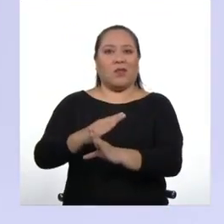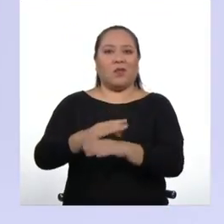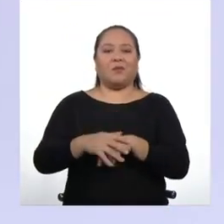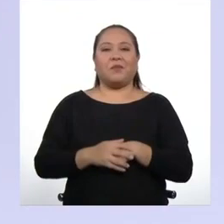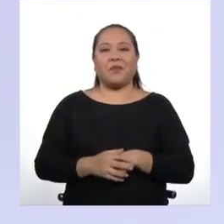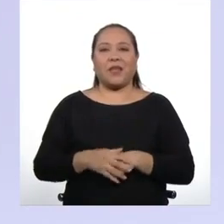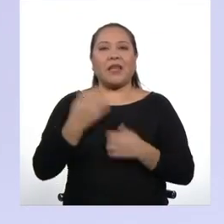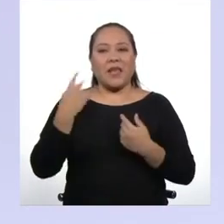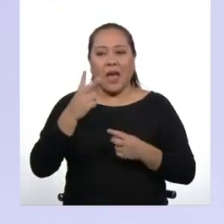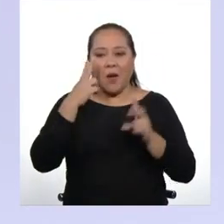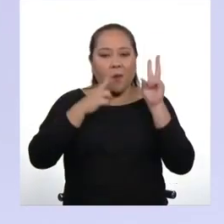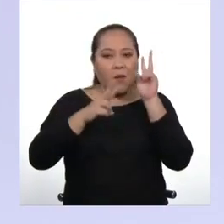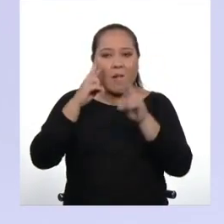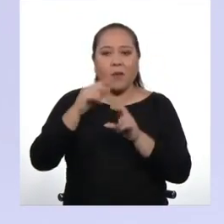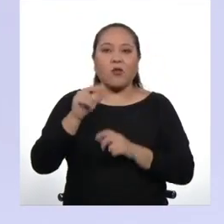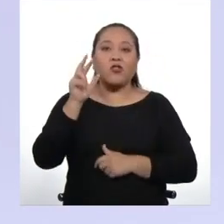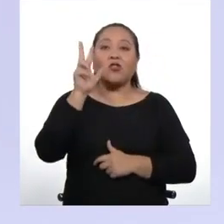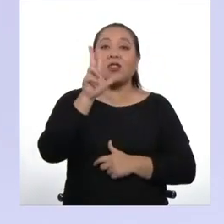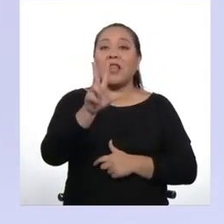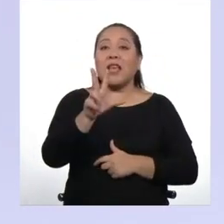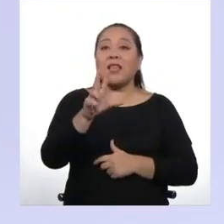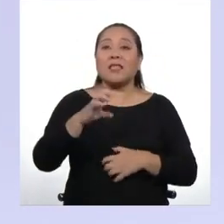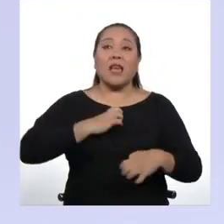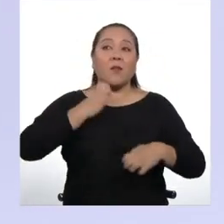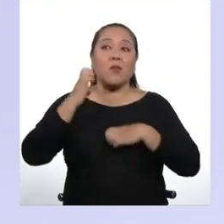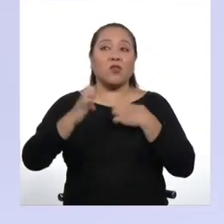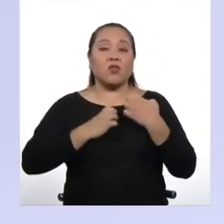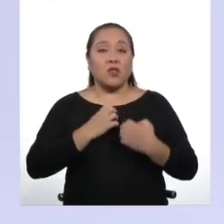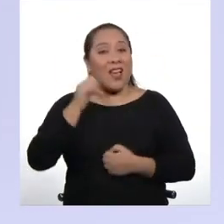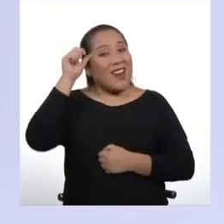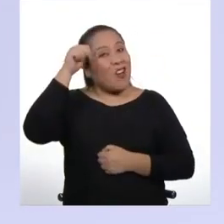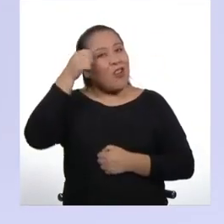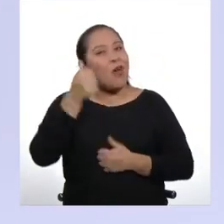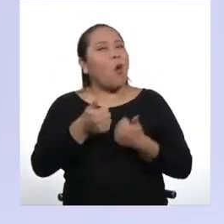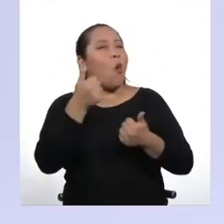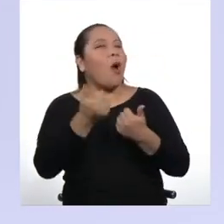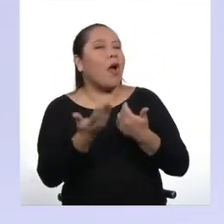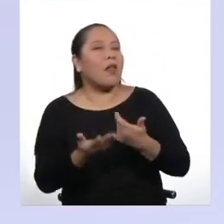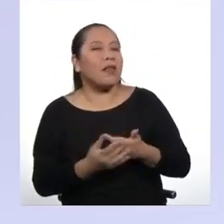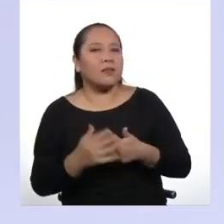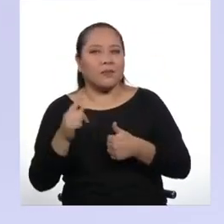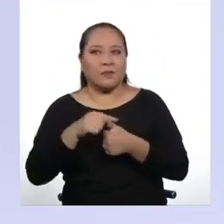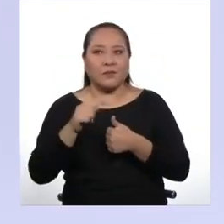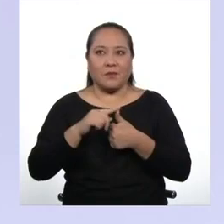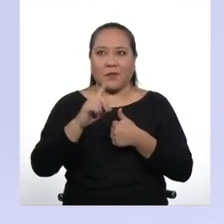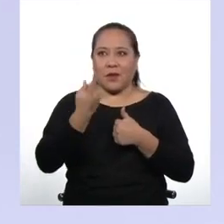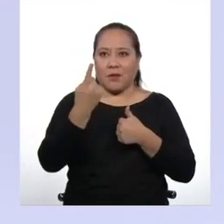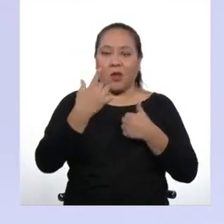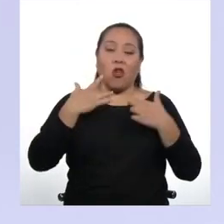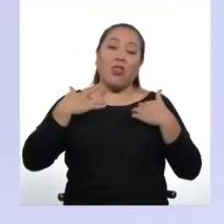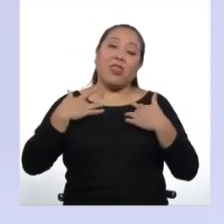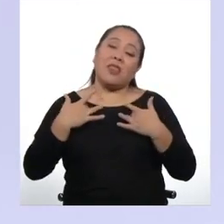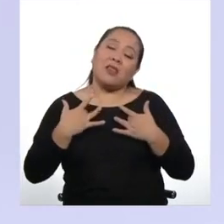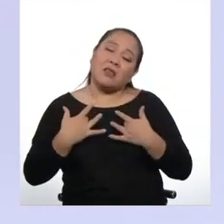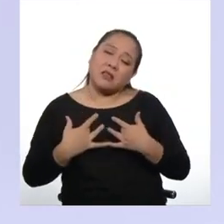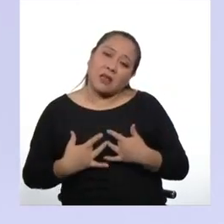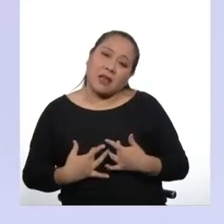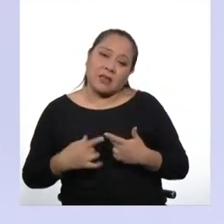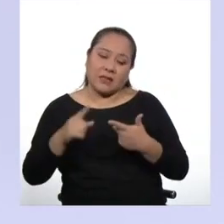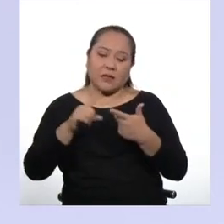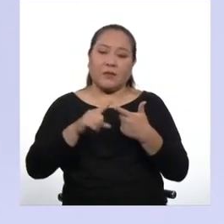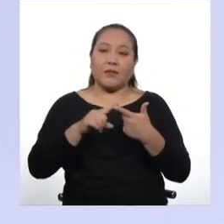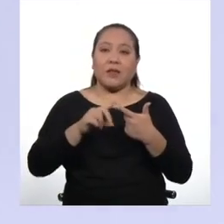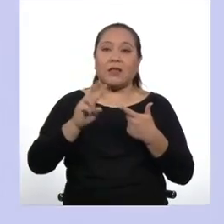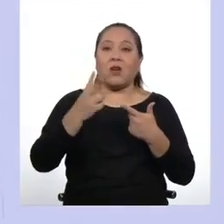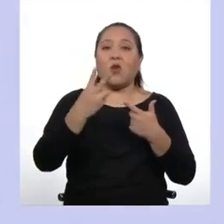momento vamos reconociendo 3 emociones. Ayúdame a recordarlas. Primero vimos la tristeza, luego